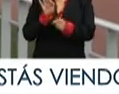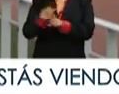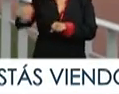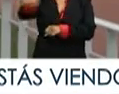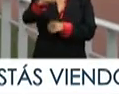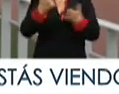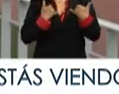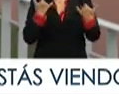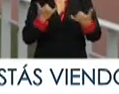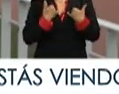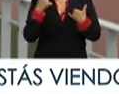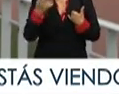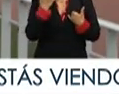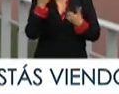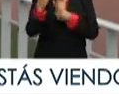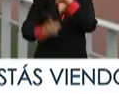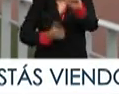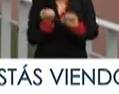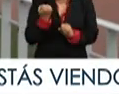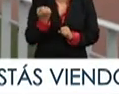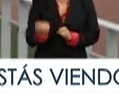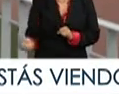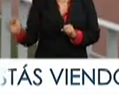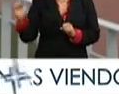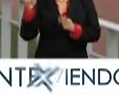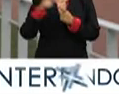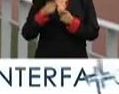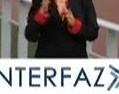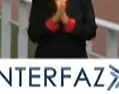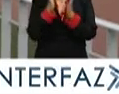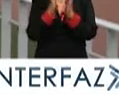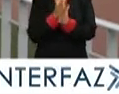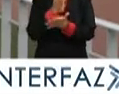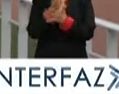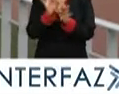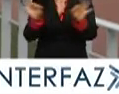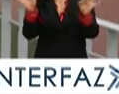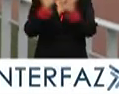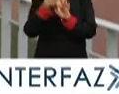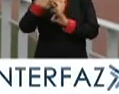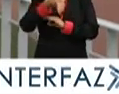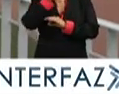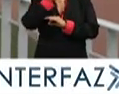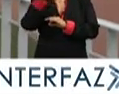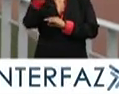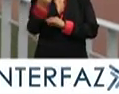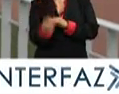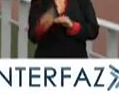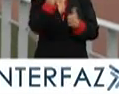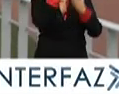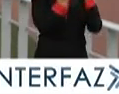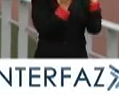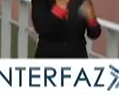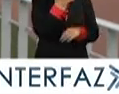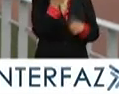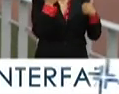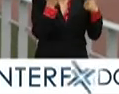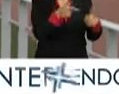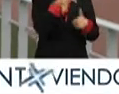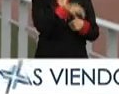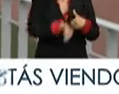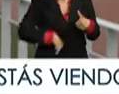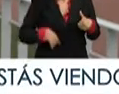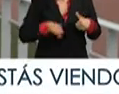que la verdad son buenos deportistas, van a tener esta participación que es muy importante, pero además son buenos estudiantes y esta